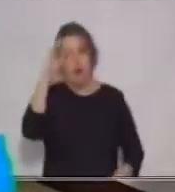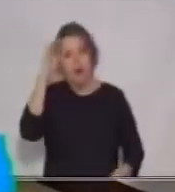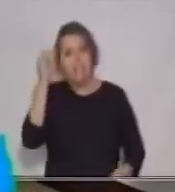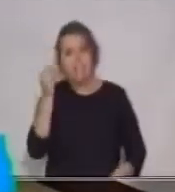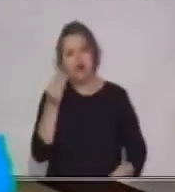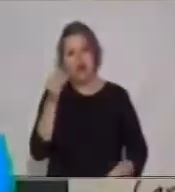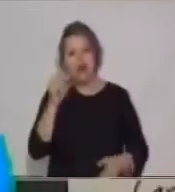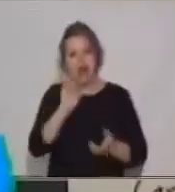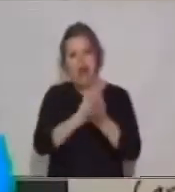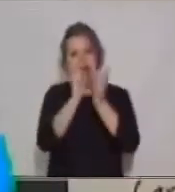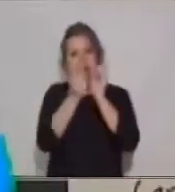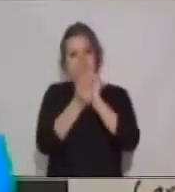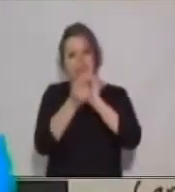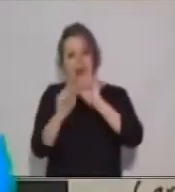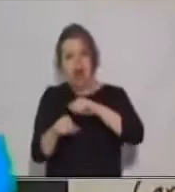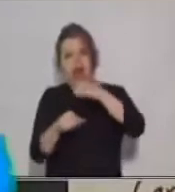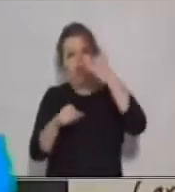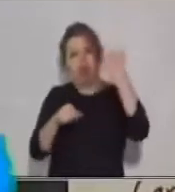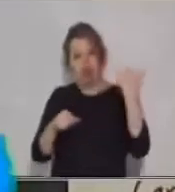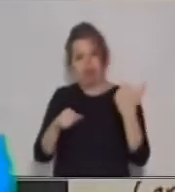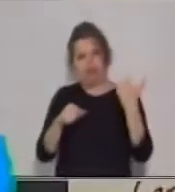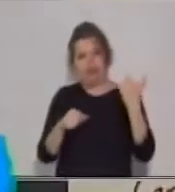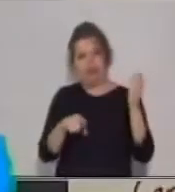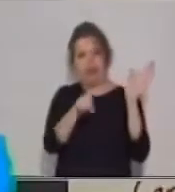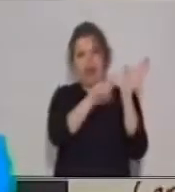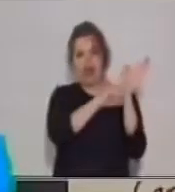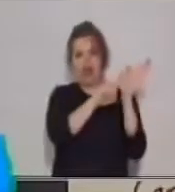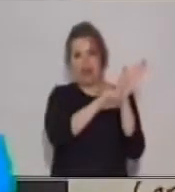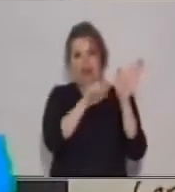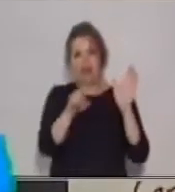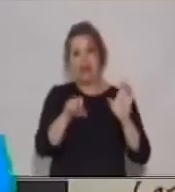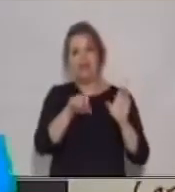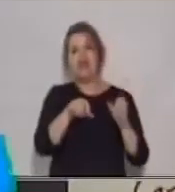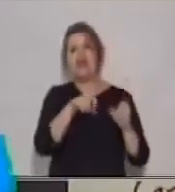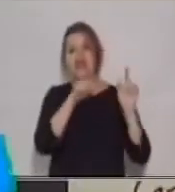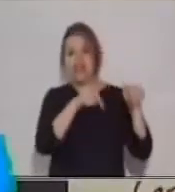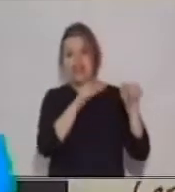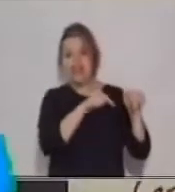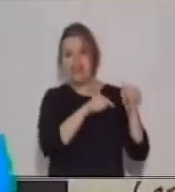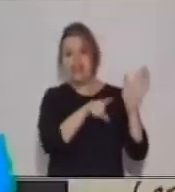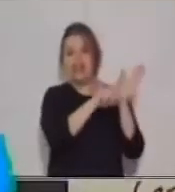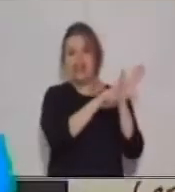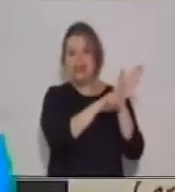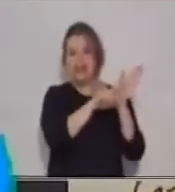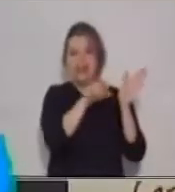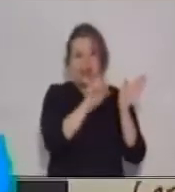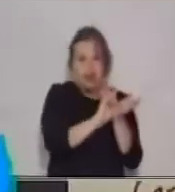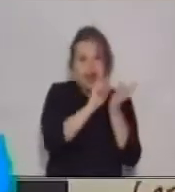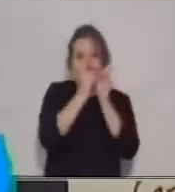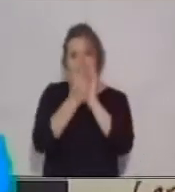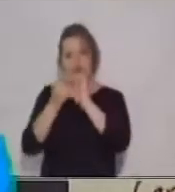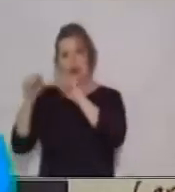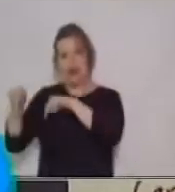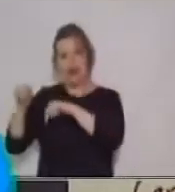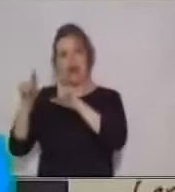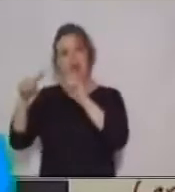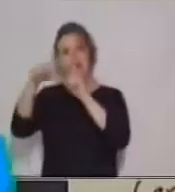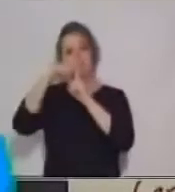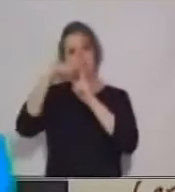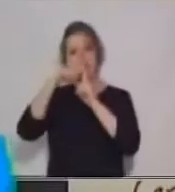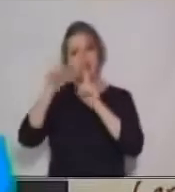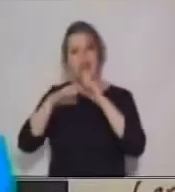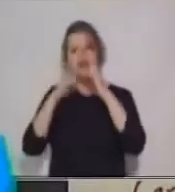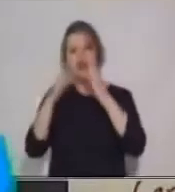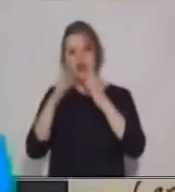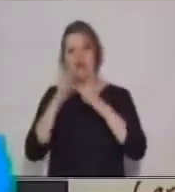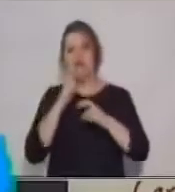pasa al otro lado a restar. Y este que está restando va a pasar al otro lado a sumar. Y entonces nos va a